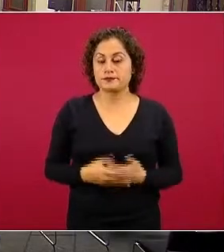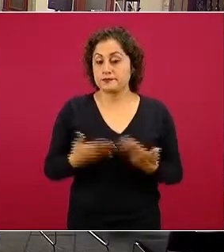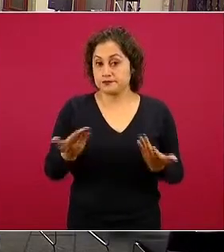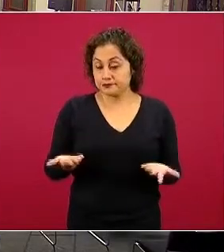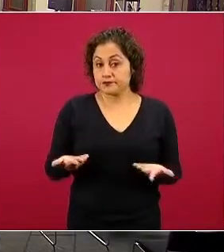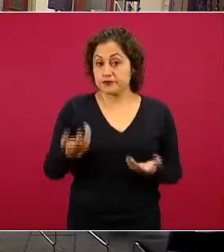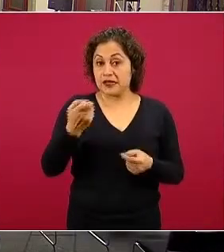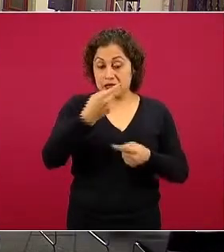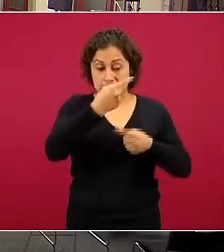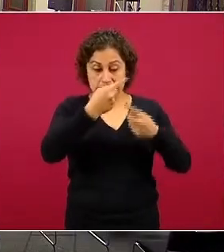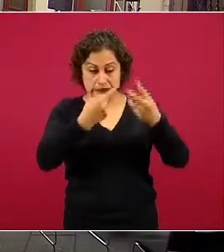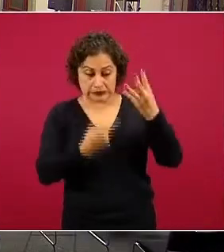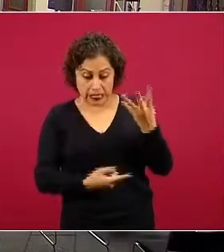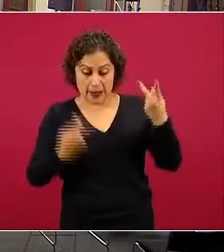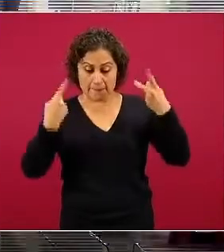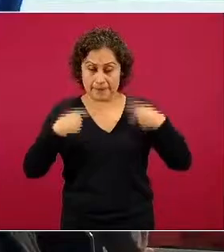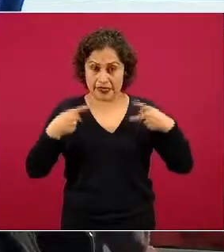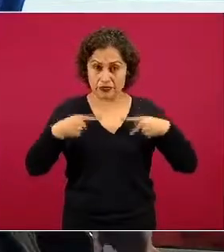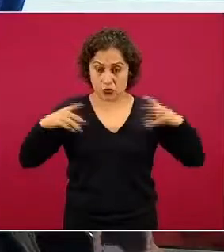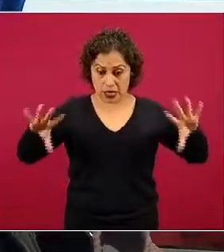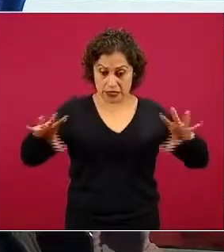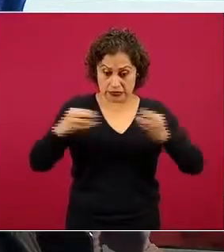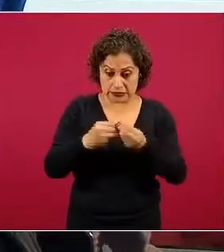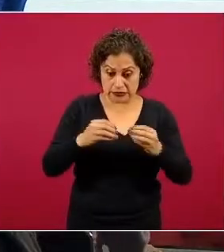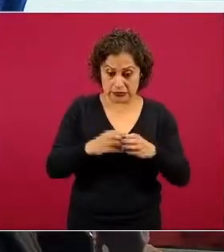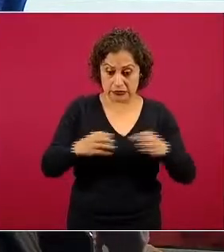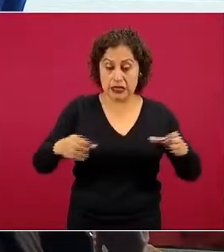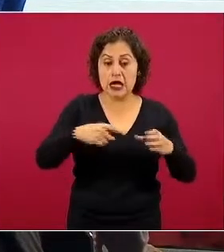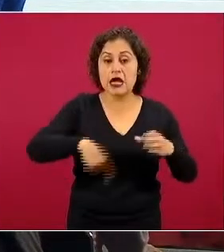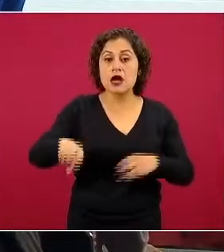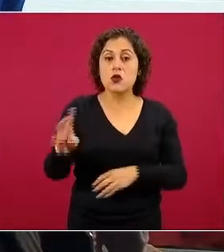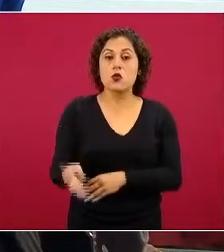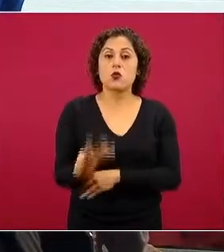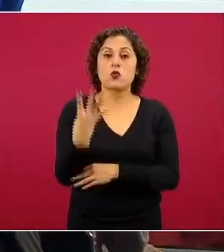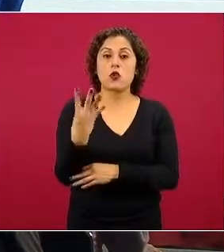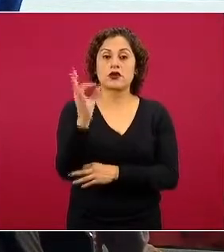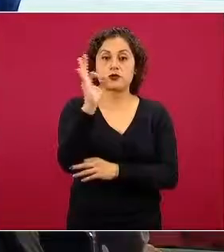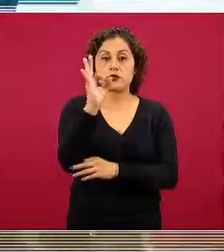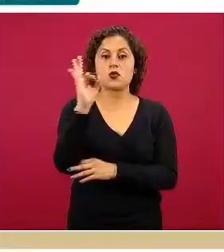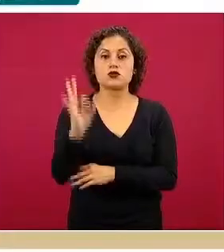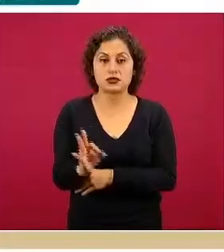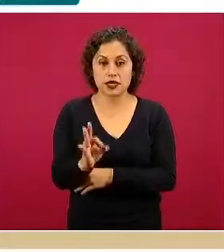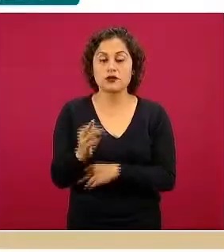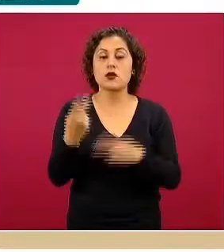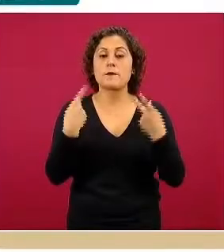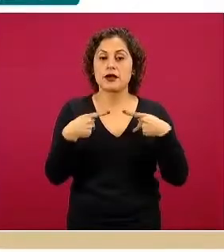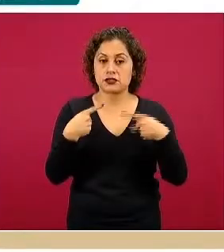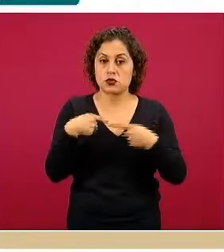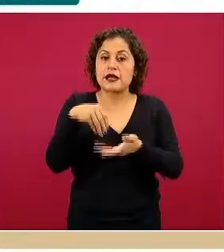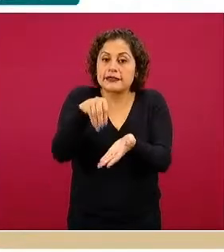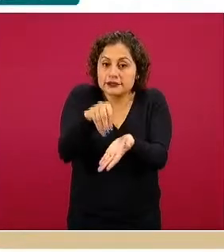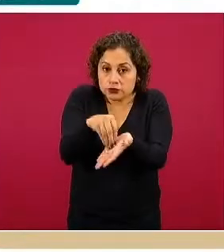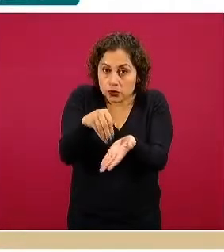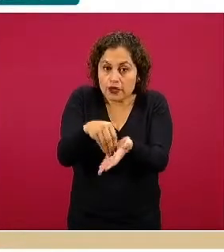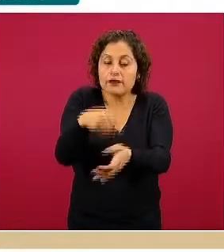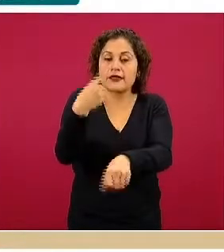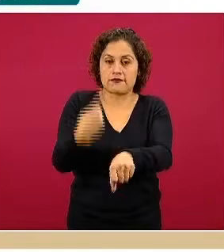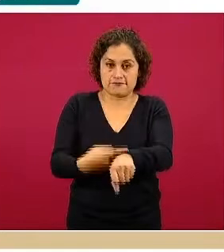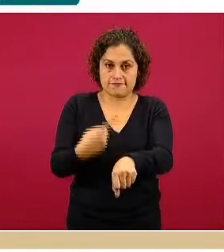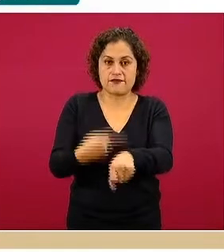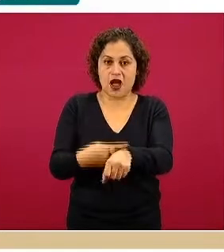estimados, el 4% es la epidemia activa. Es la epidemia que en este